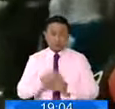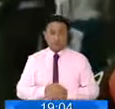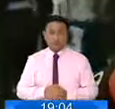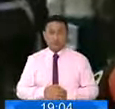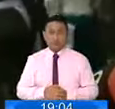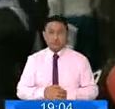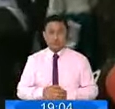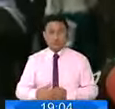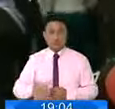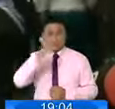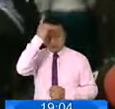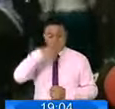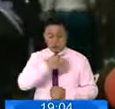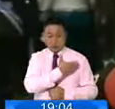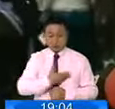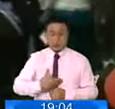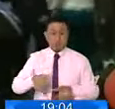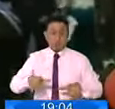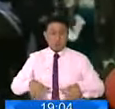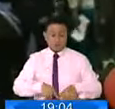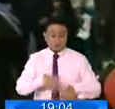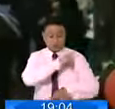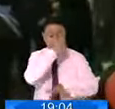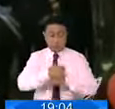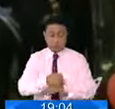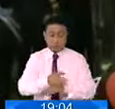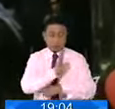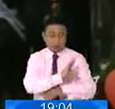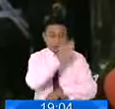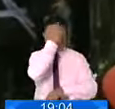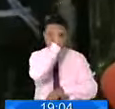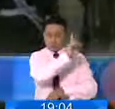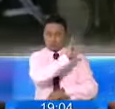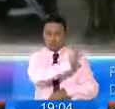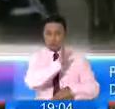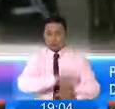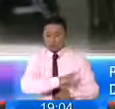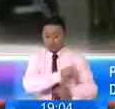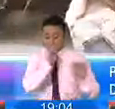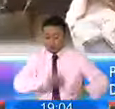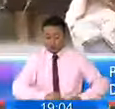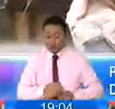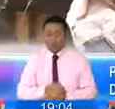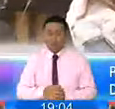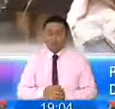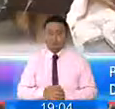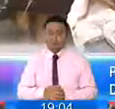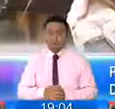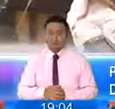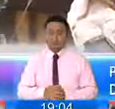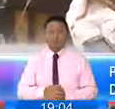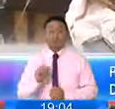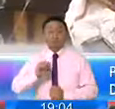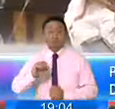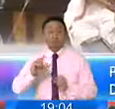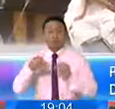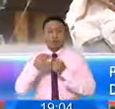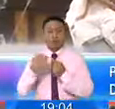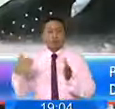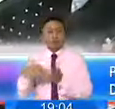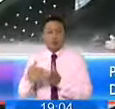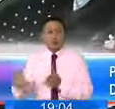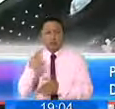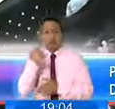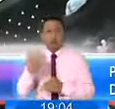Moreno de haberla designado y él está en su potestad, por tanto, tiene todo el derecho de hacerlo. Lo mismo sucede en las filas de oposición, quienes